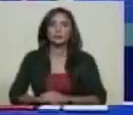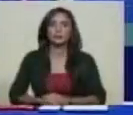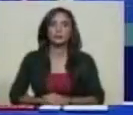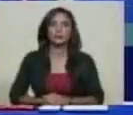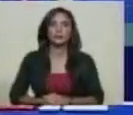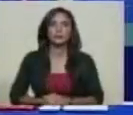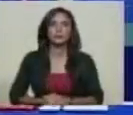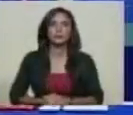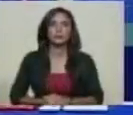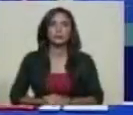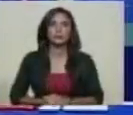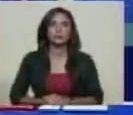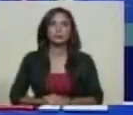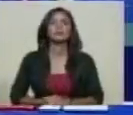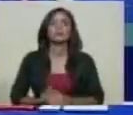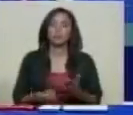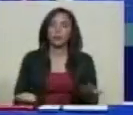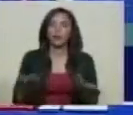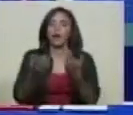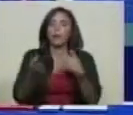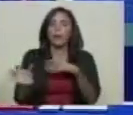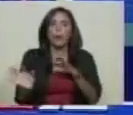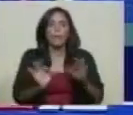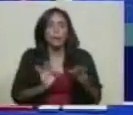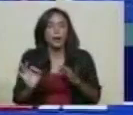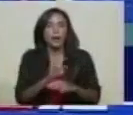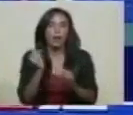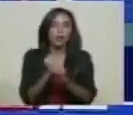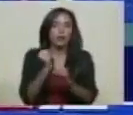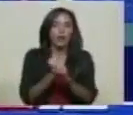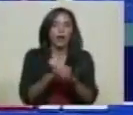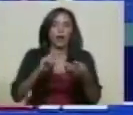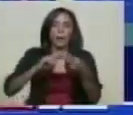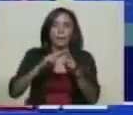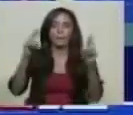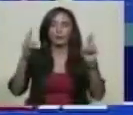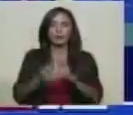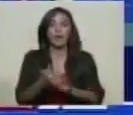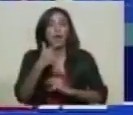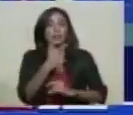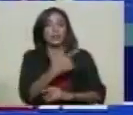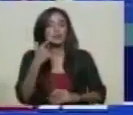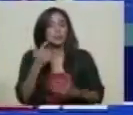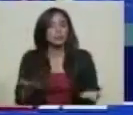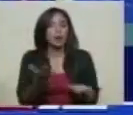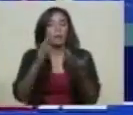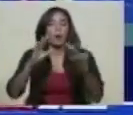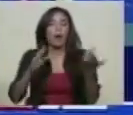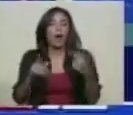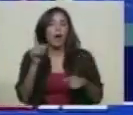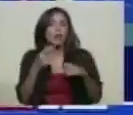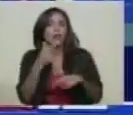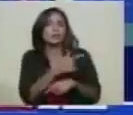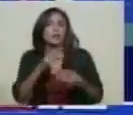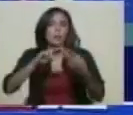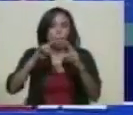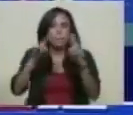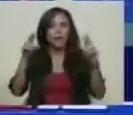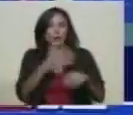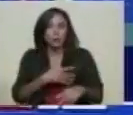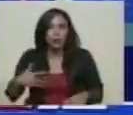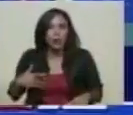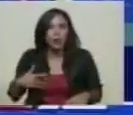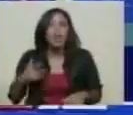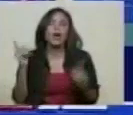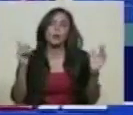Si quieres paz, prepárate para la paz. Porque hay un dicho que dice, si quieres paz, prepárate para la guerra. No me gusta